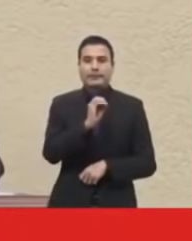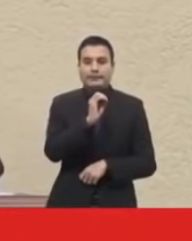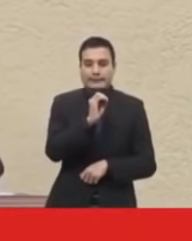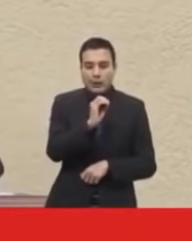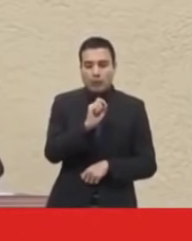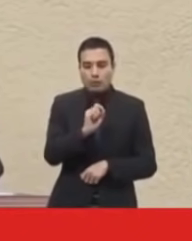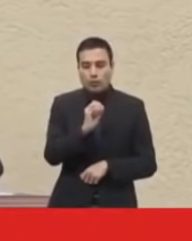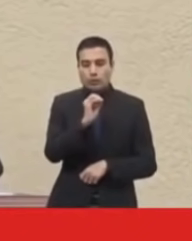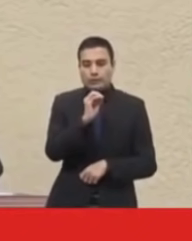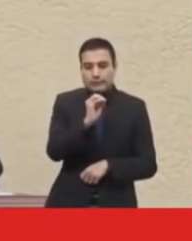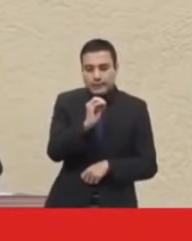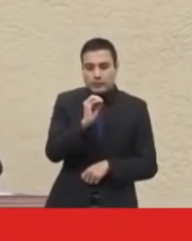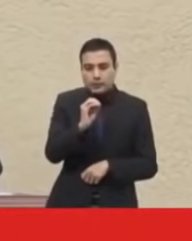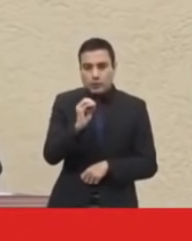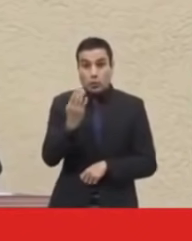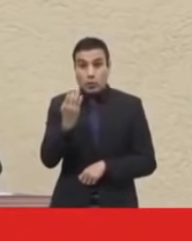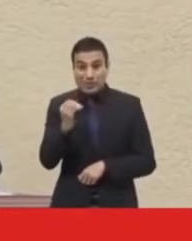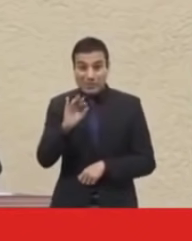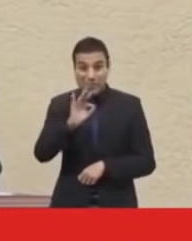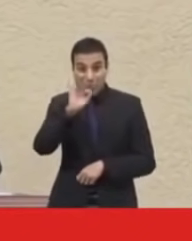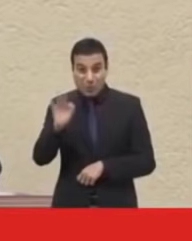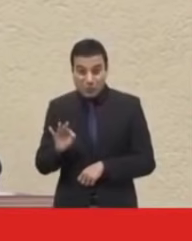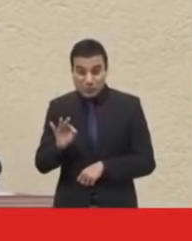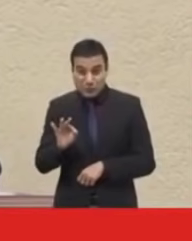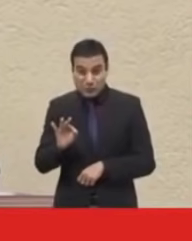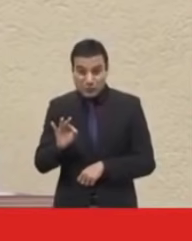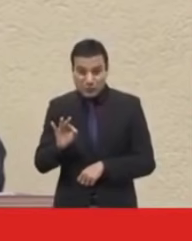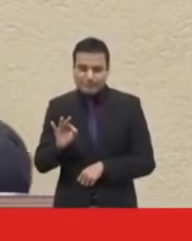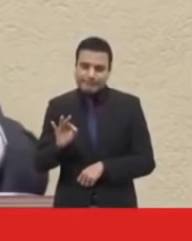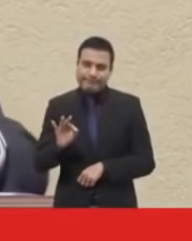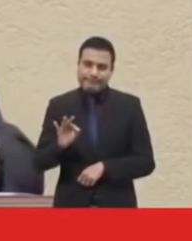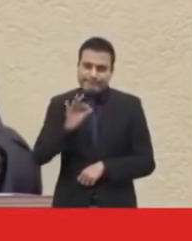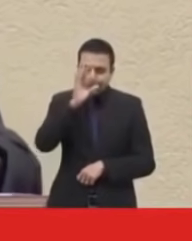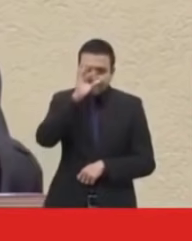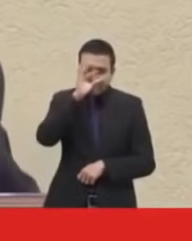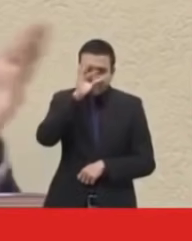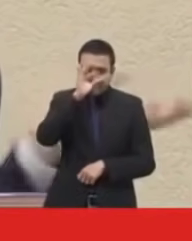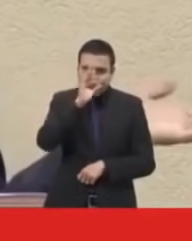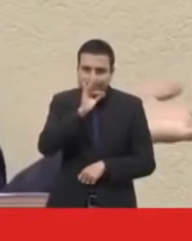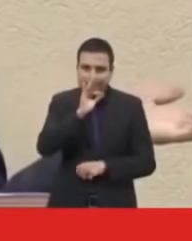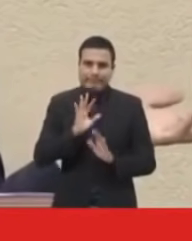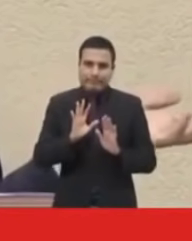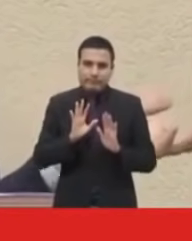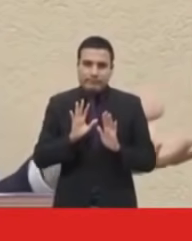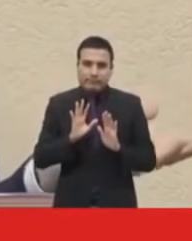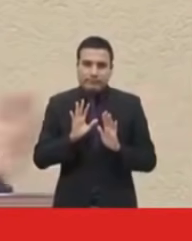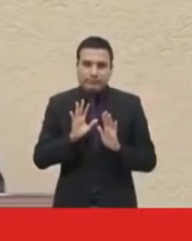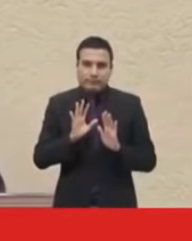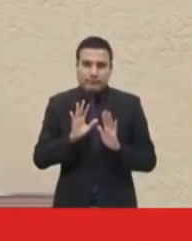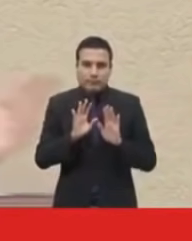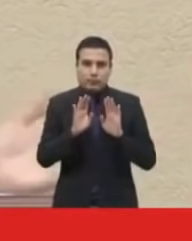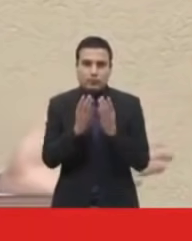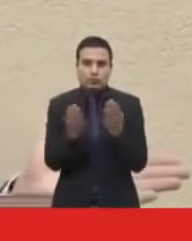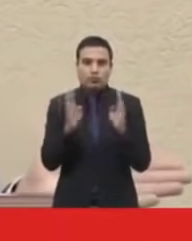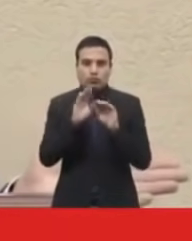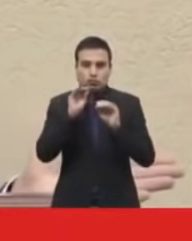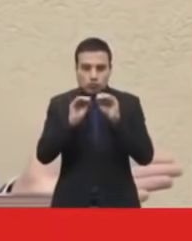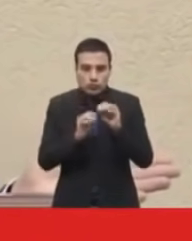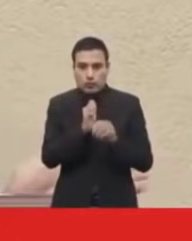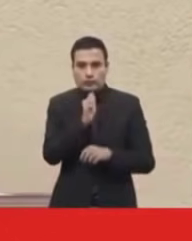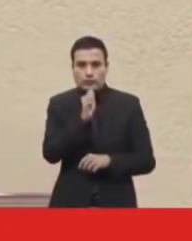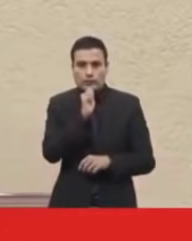0.009 de las mismas mesas están reportadas como no instaladas la consulta ya un